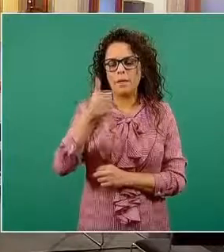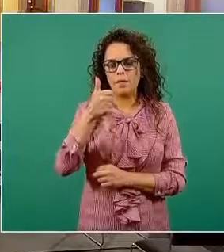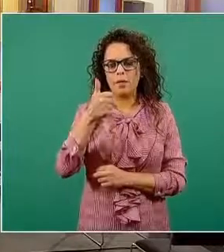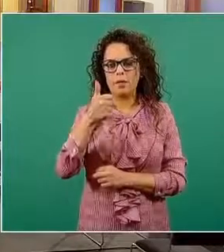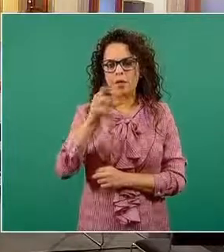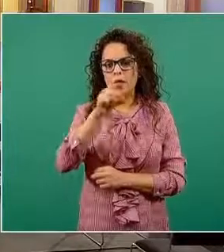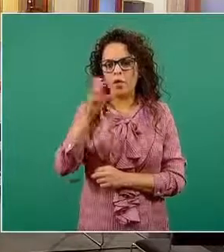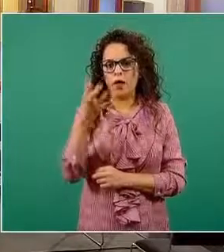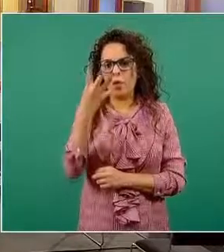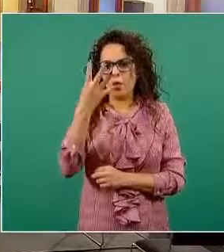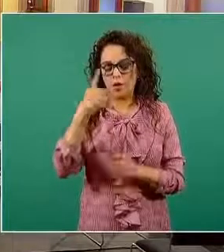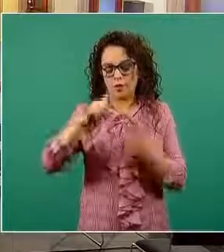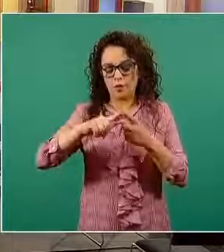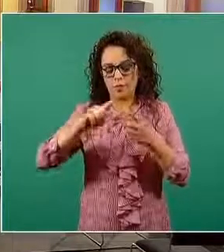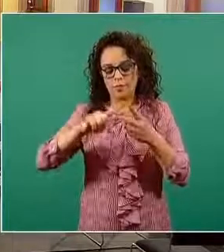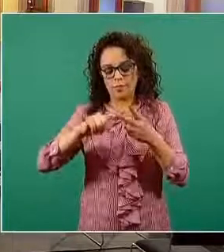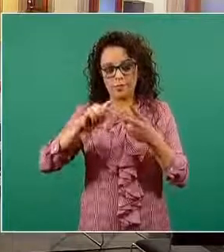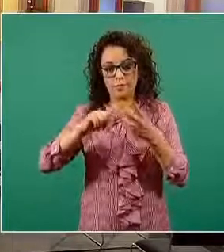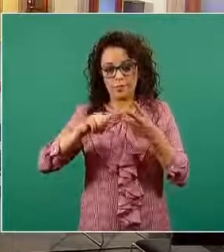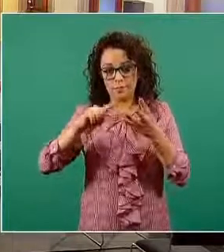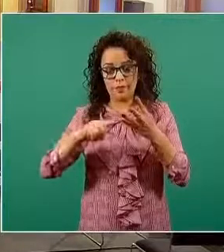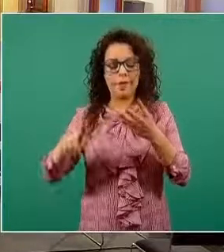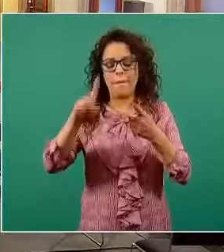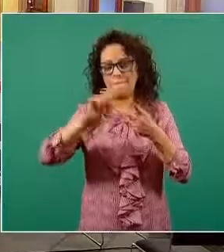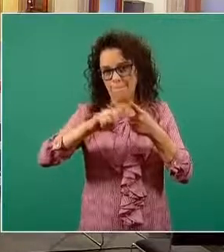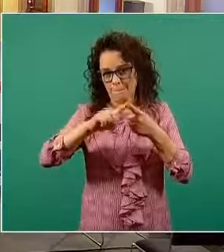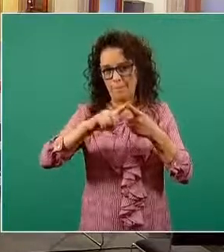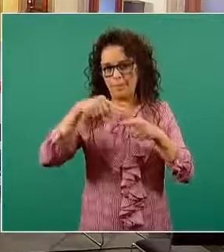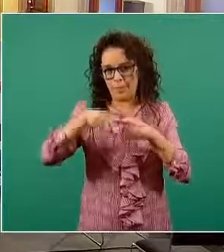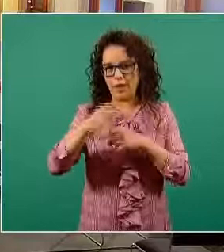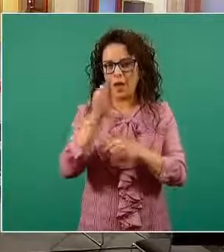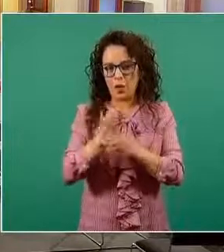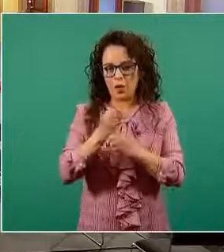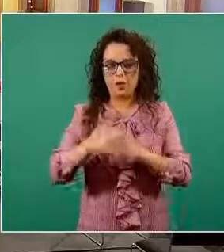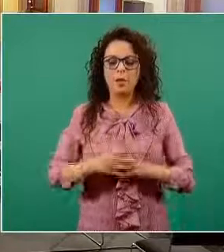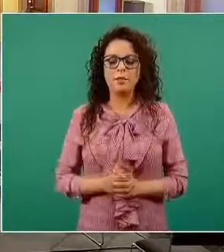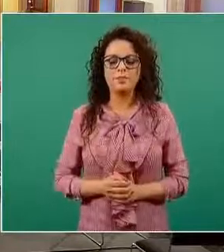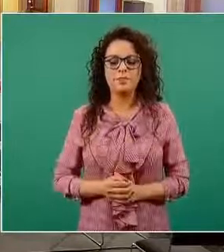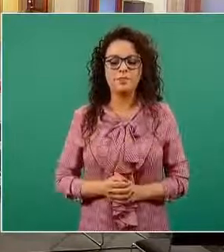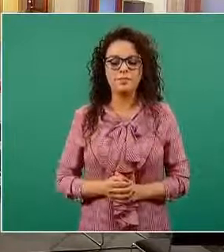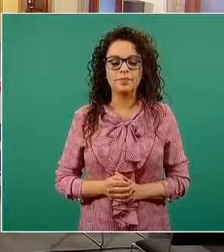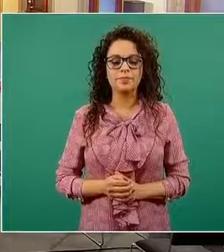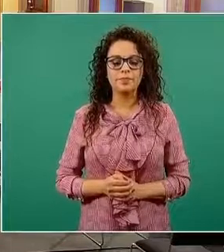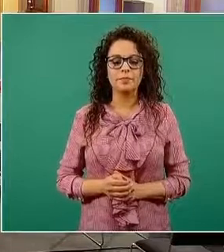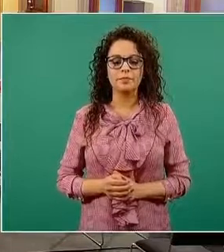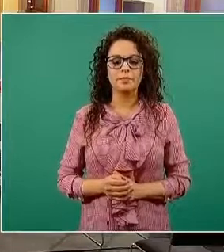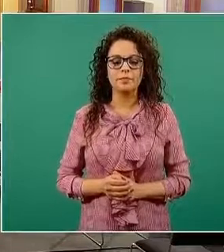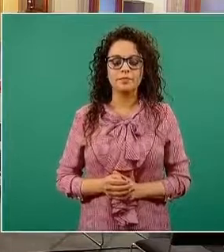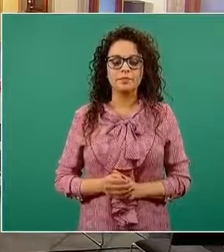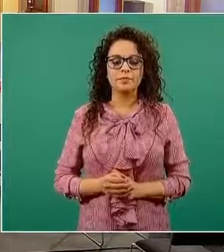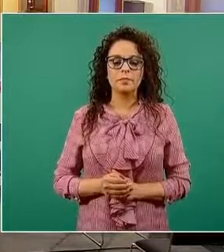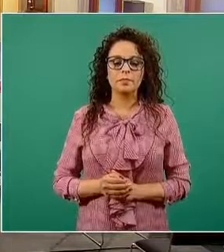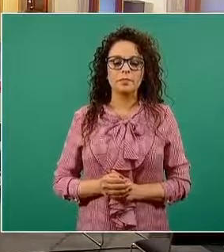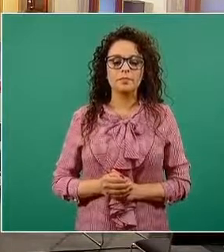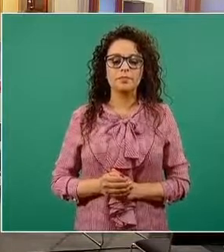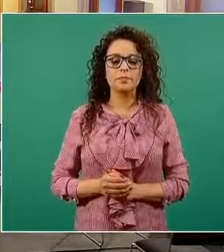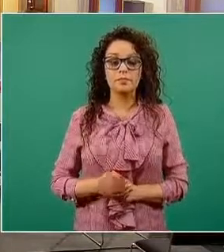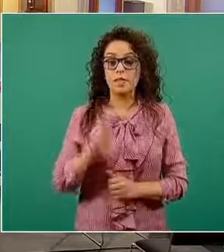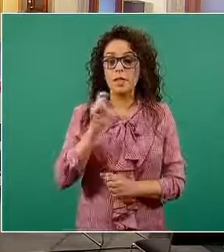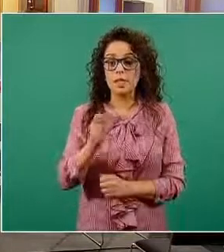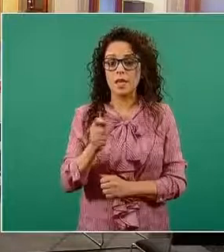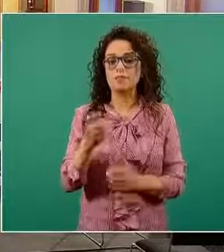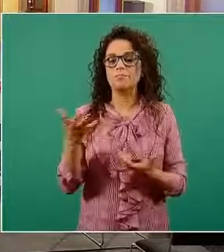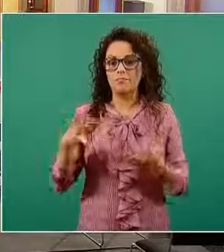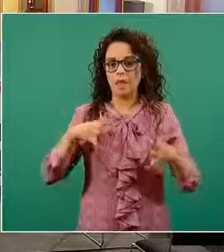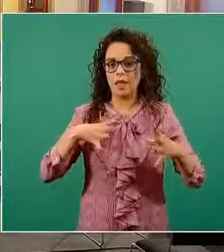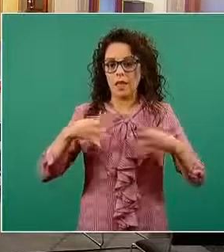para esta conferencia de prensa. Y bueno, son obviamente nuestras curvas epidémicas con las